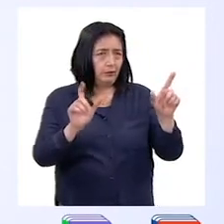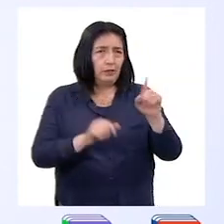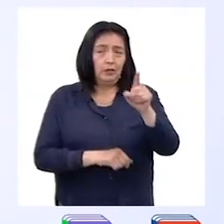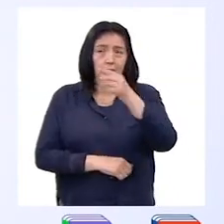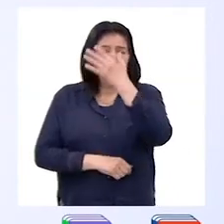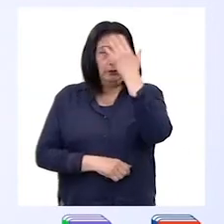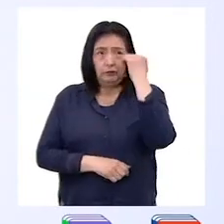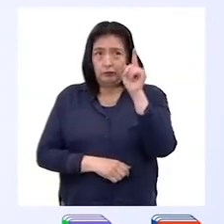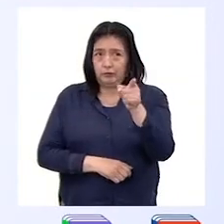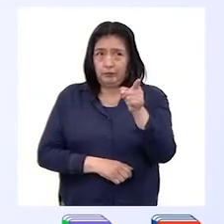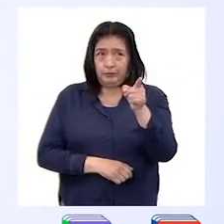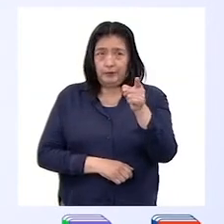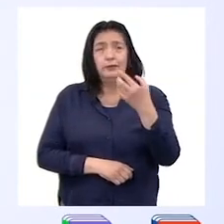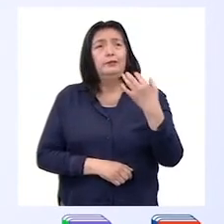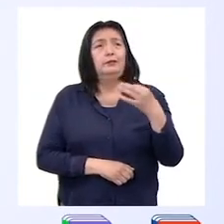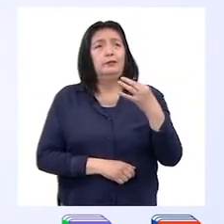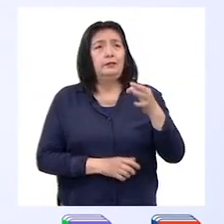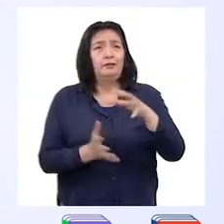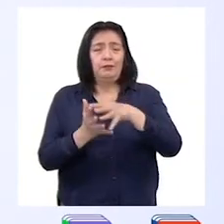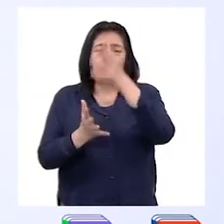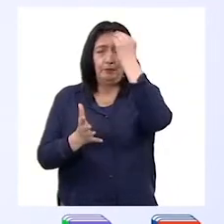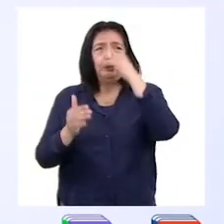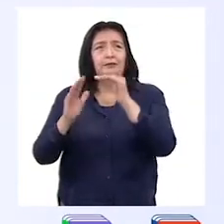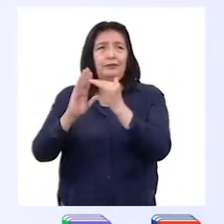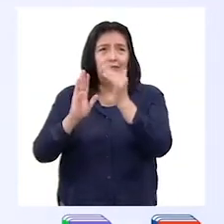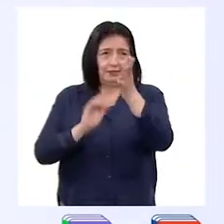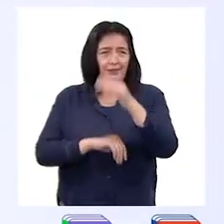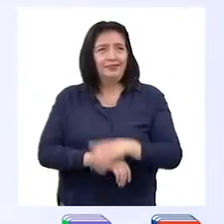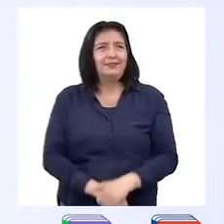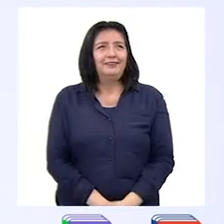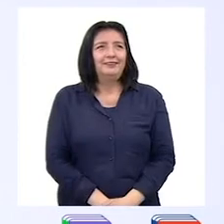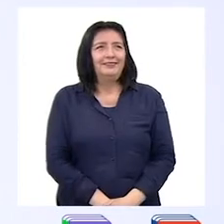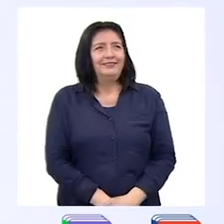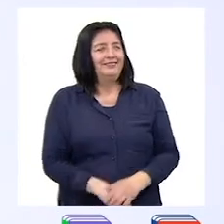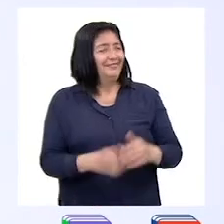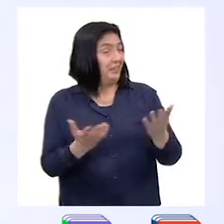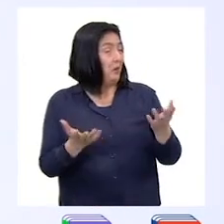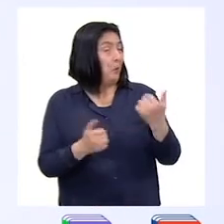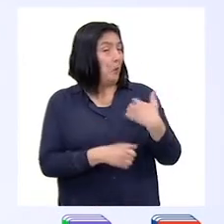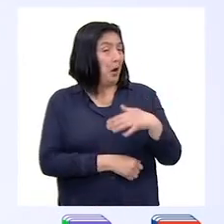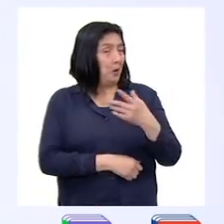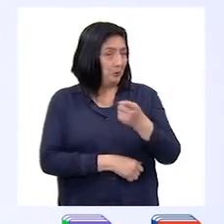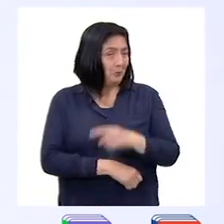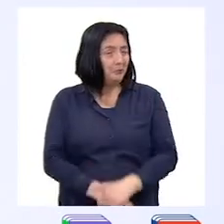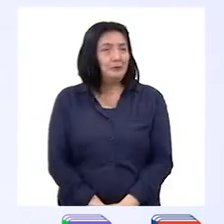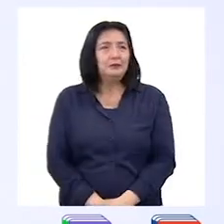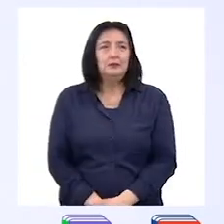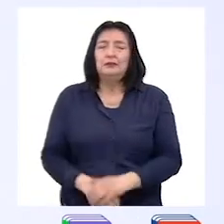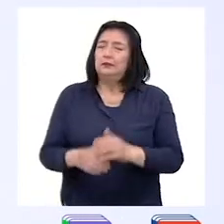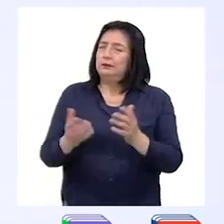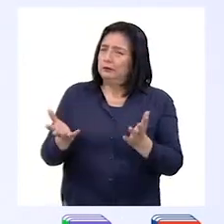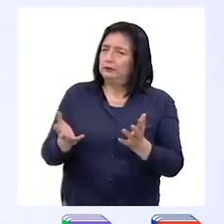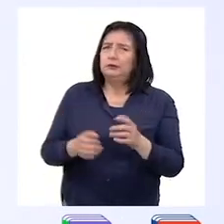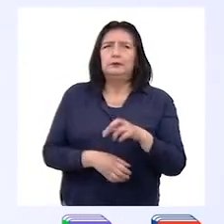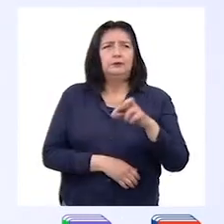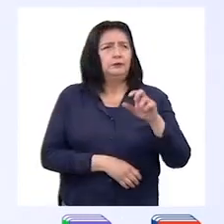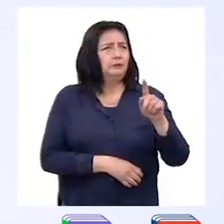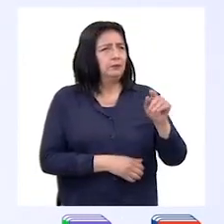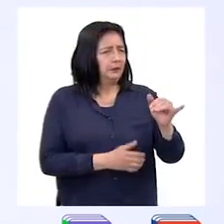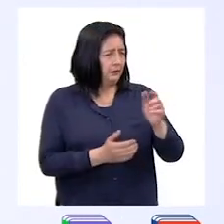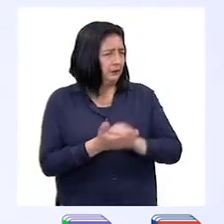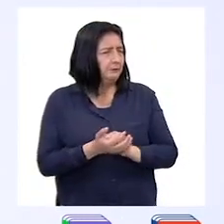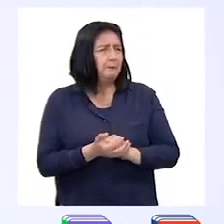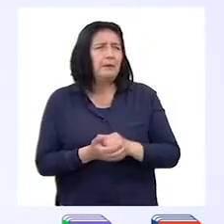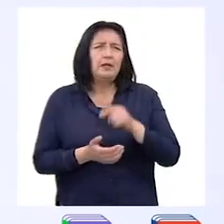te olvides de poner siempre Aprende en Casa. Fascinante, ¿no? Entonces, Patty,